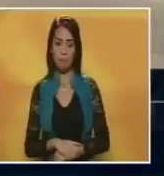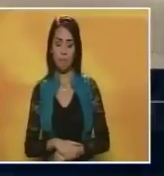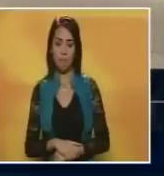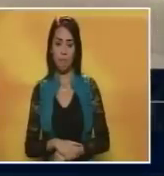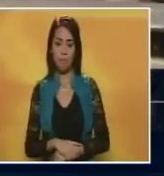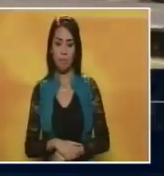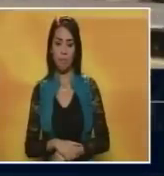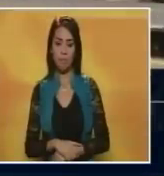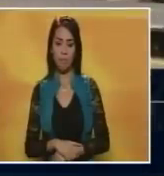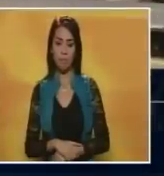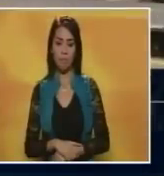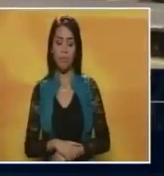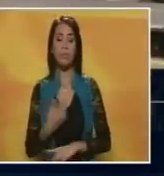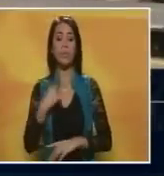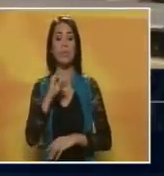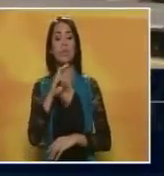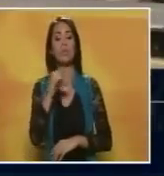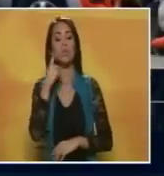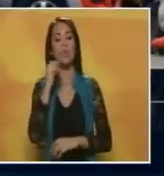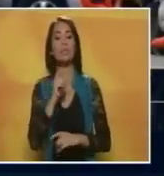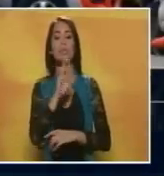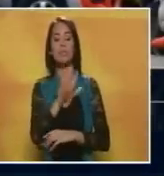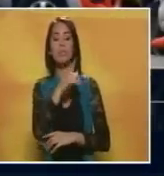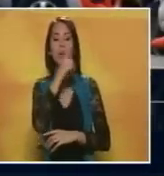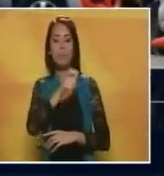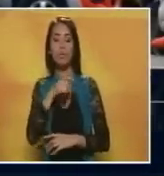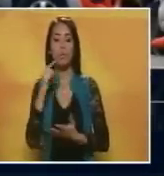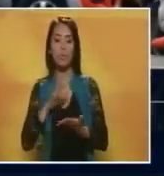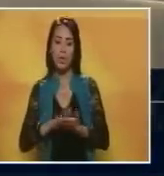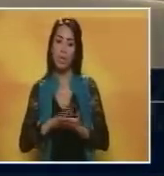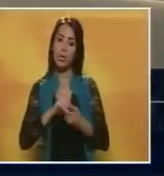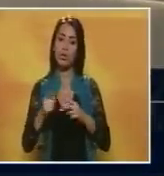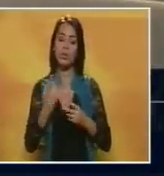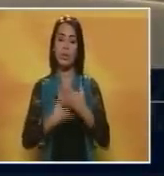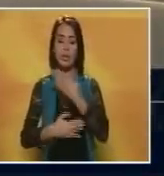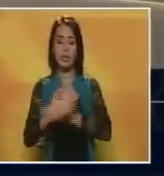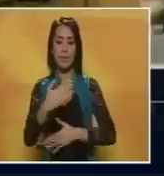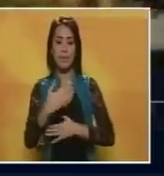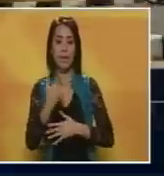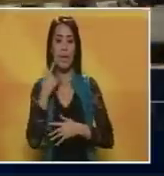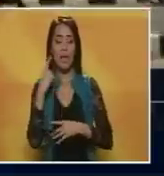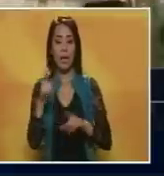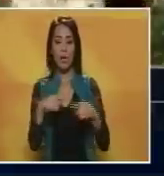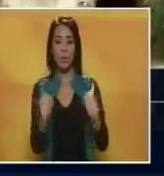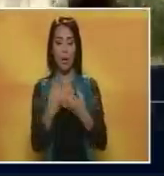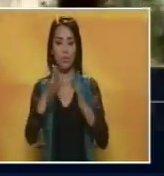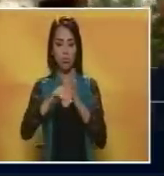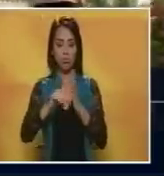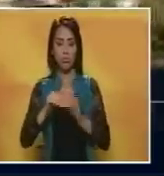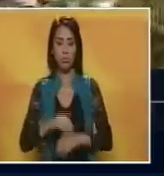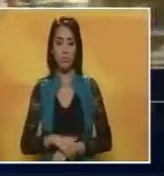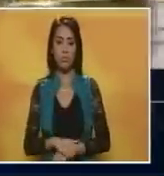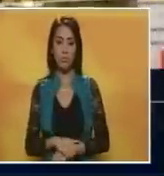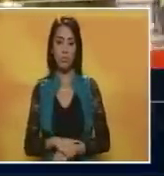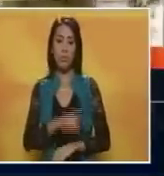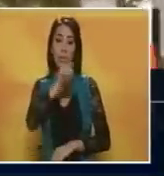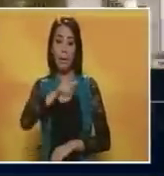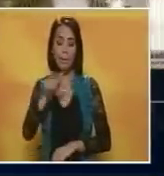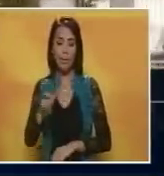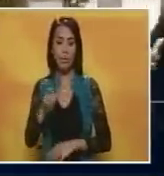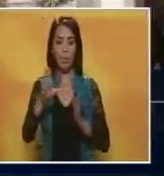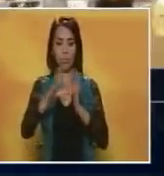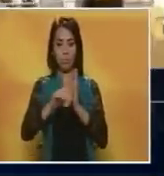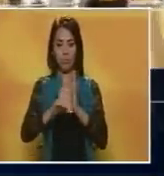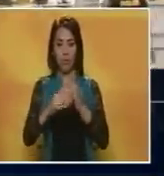en indonesia cinco personas murieron y tres resultaron heridas en un asalto o una comisaría en el oeste del país los asaltantes se